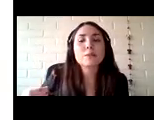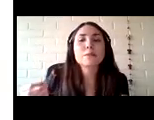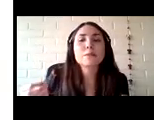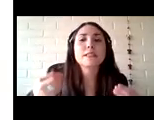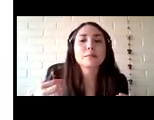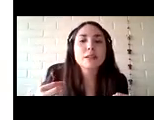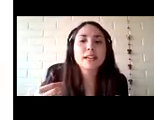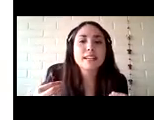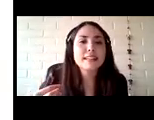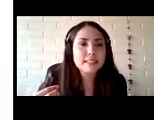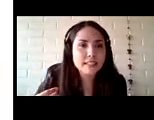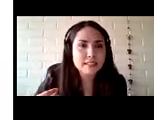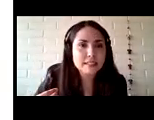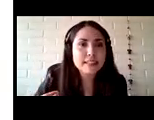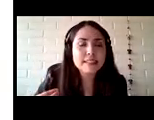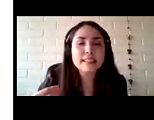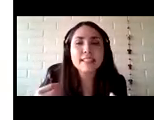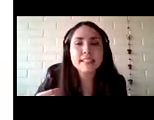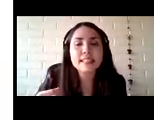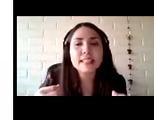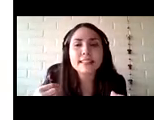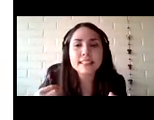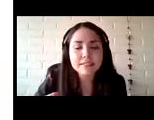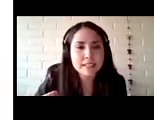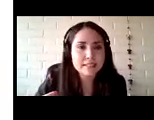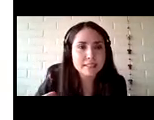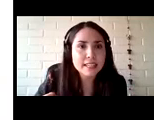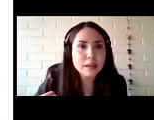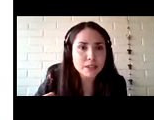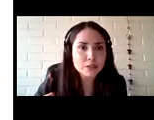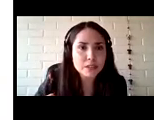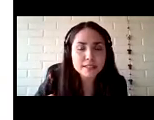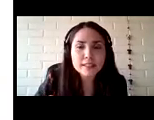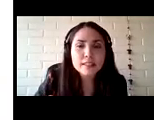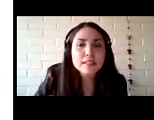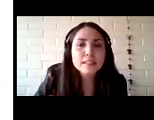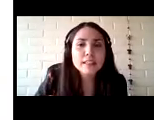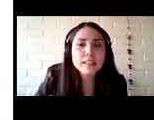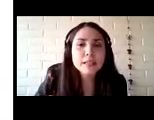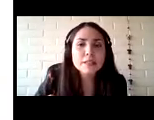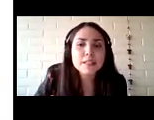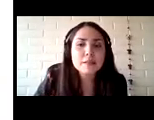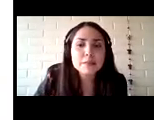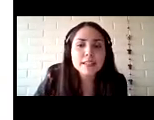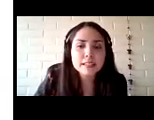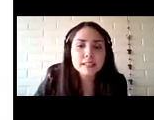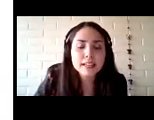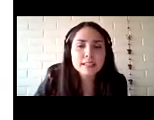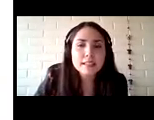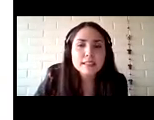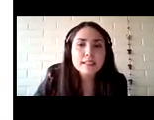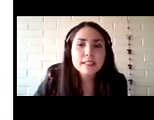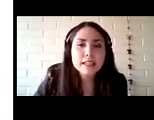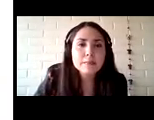Que cuando empezamos a realizar esta etiqueta negativa de las personas, empieza a